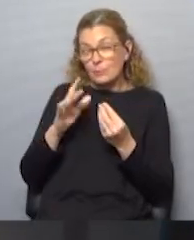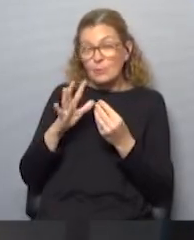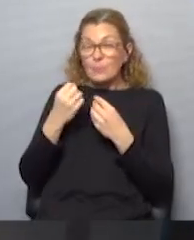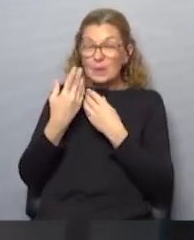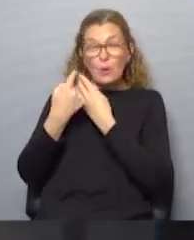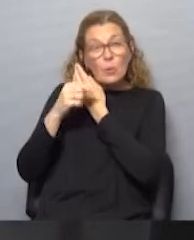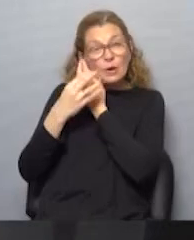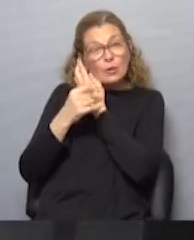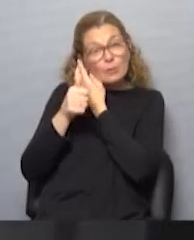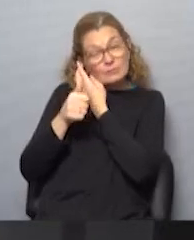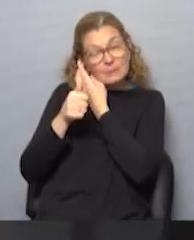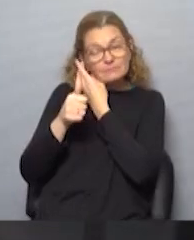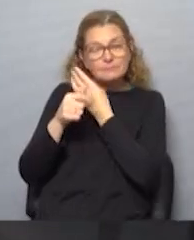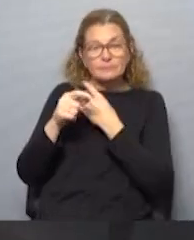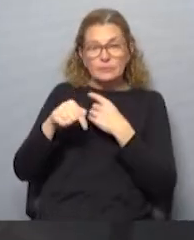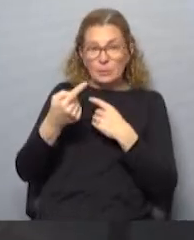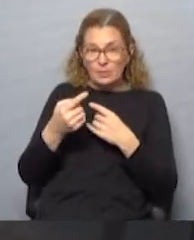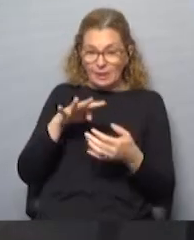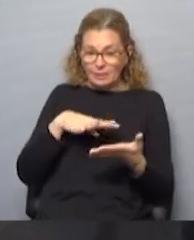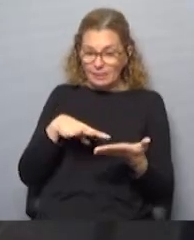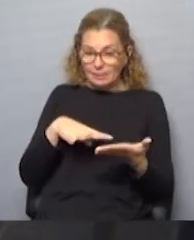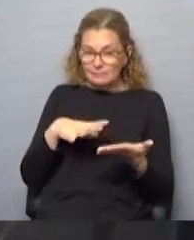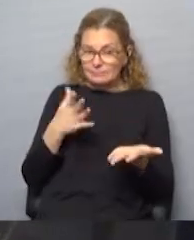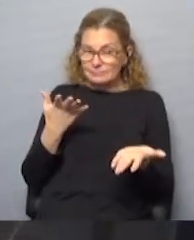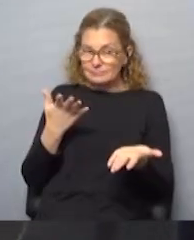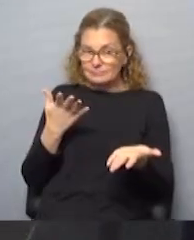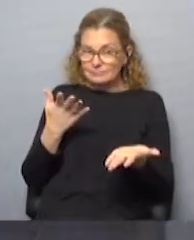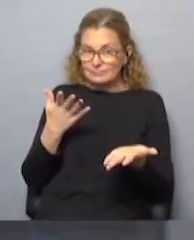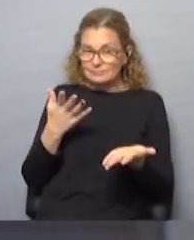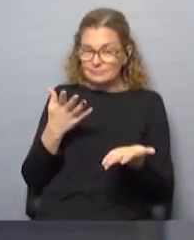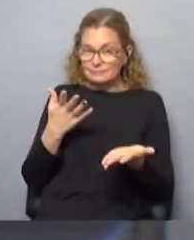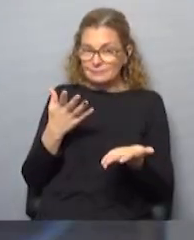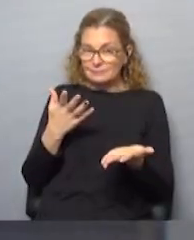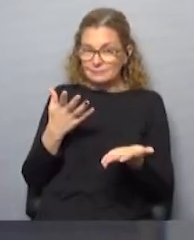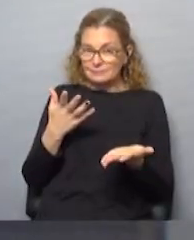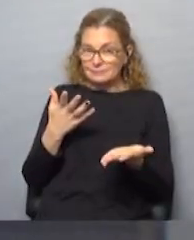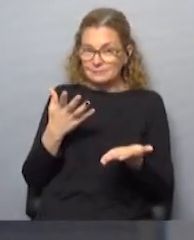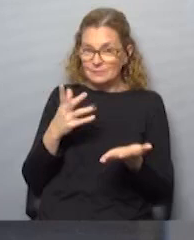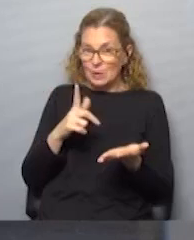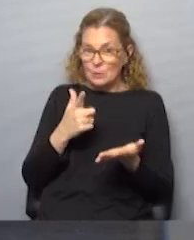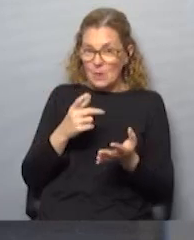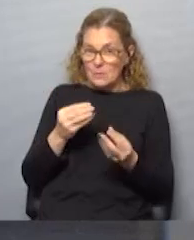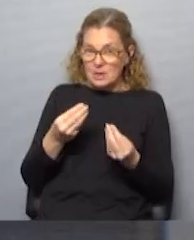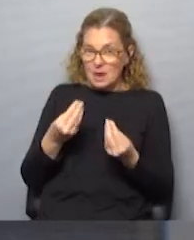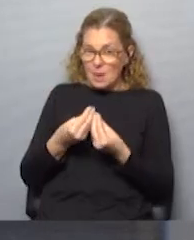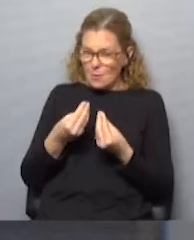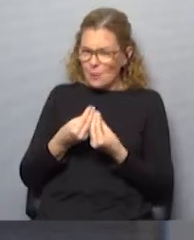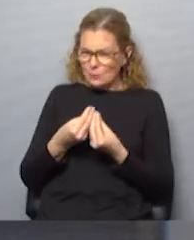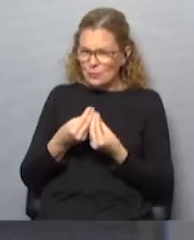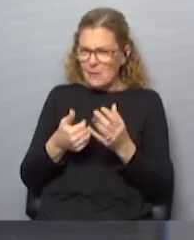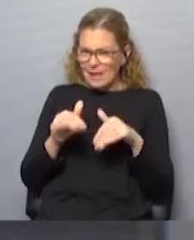ok y después al seguir no no no había mucho más entonces